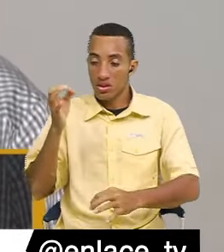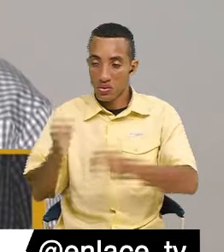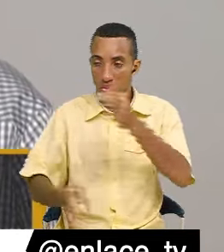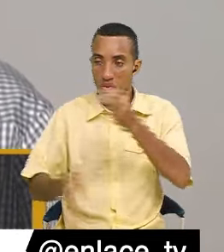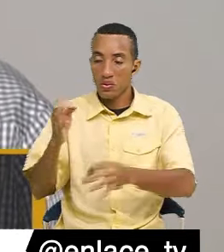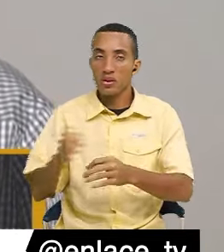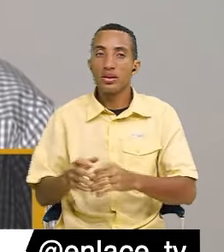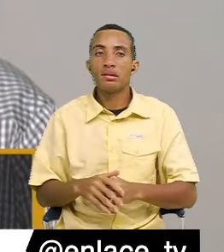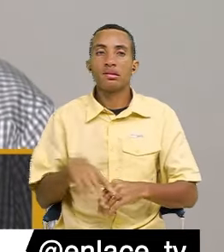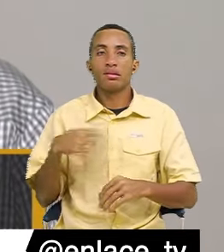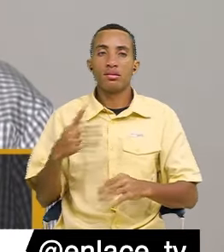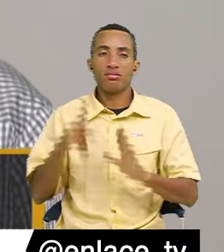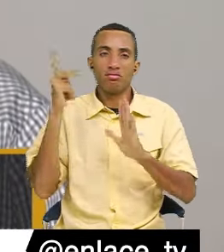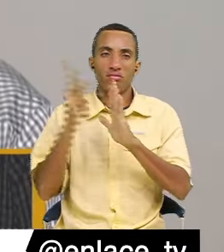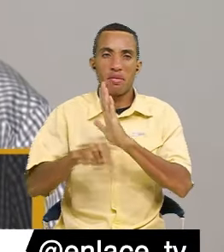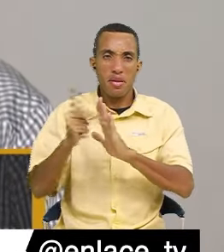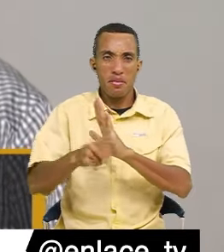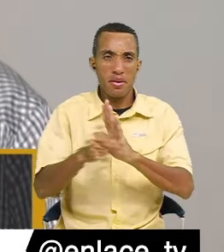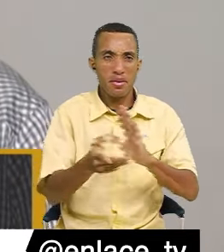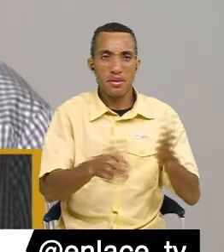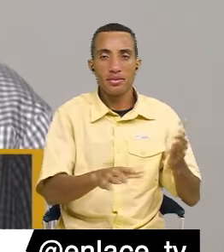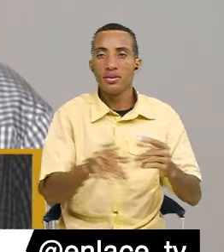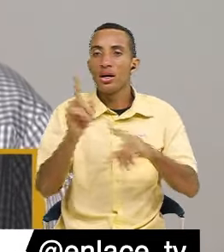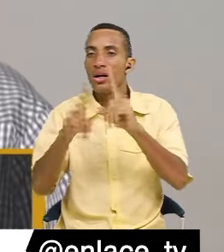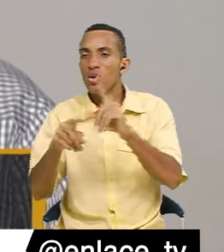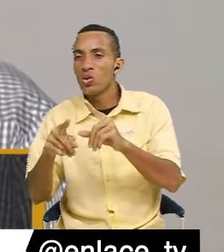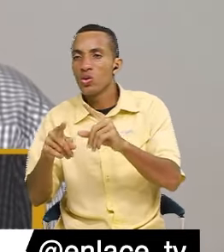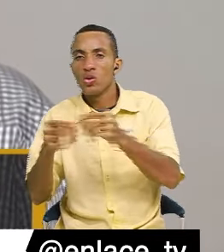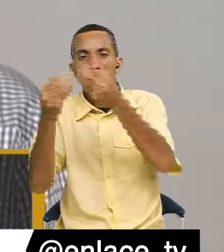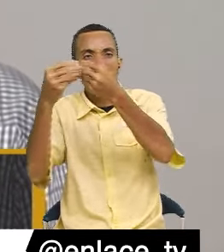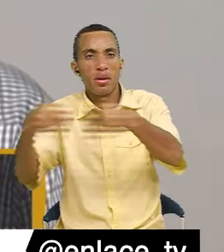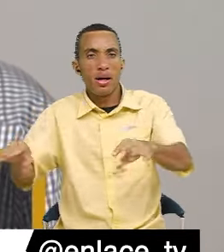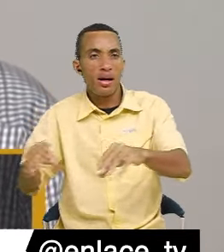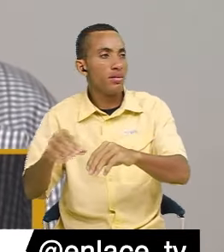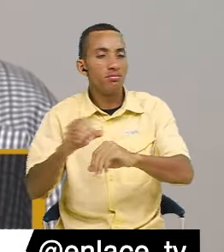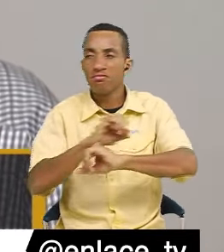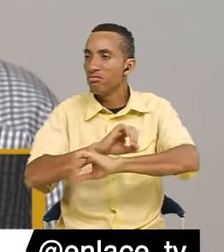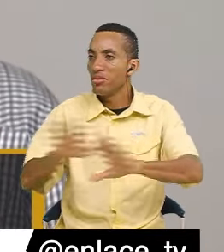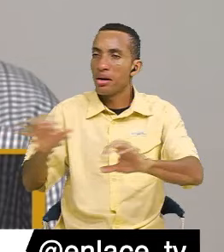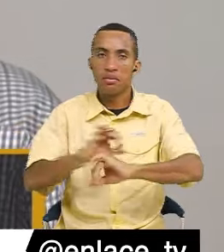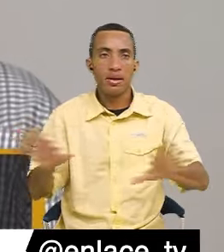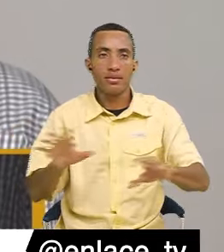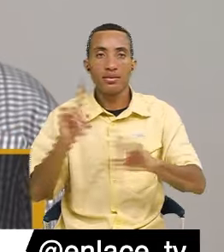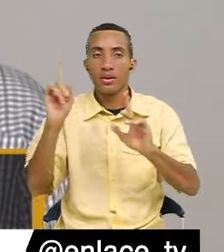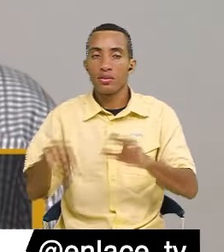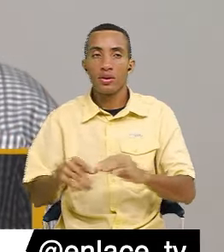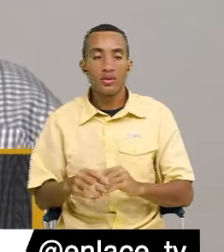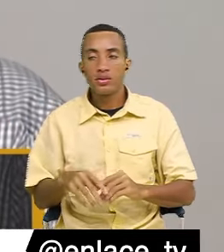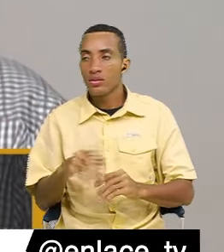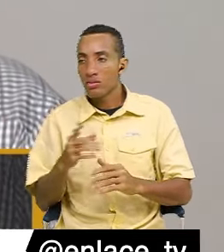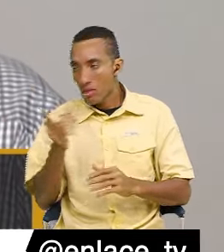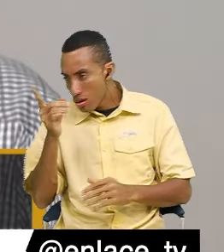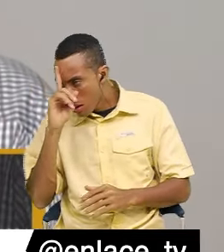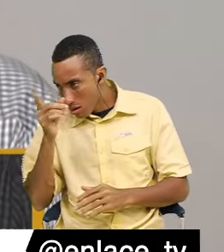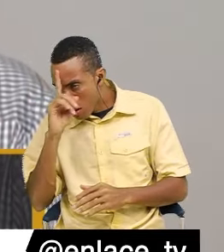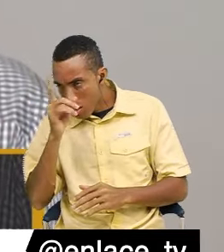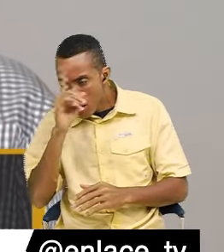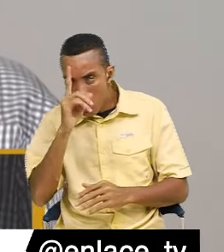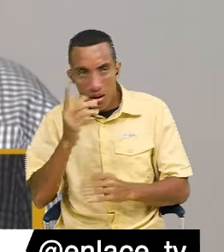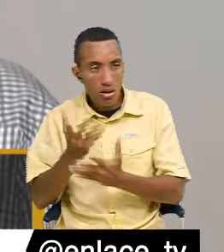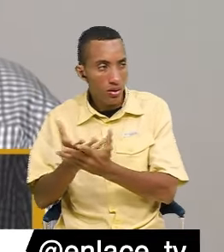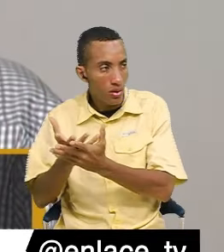múltiple agravado y por desaparición forzada agravada. Y por el delito de concierto y otros homicidios está llamado